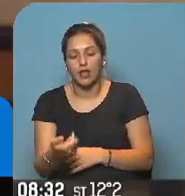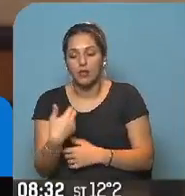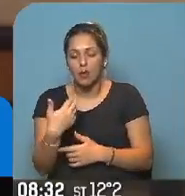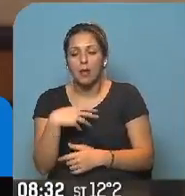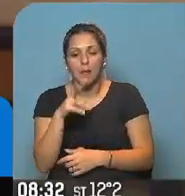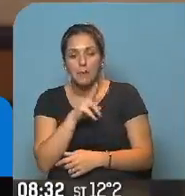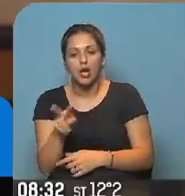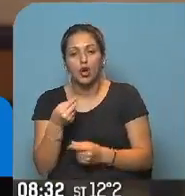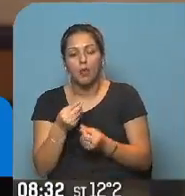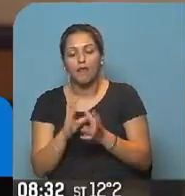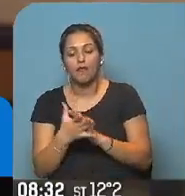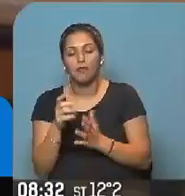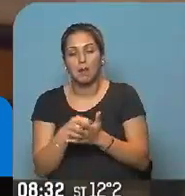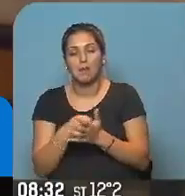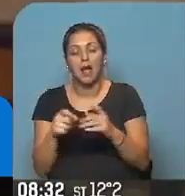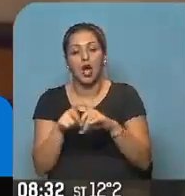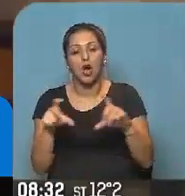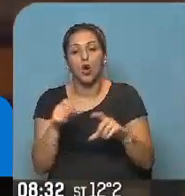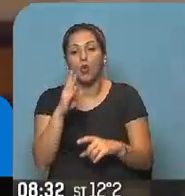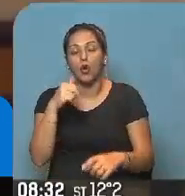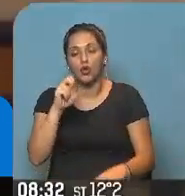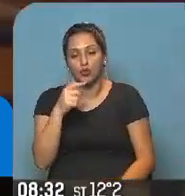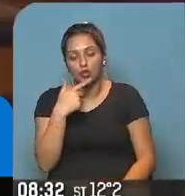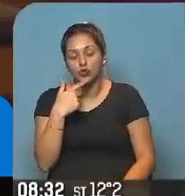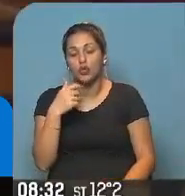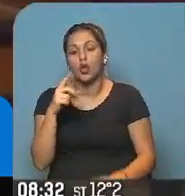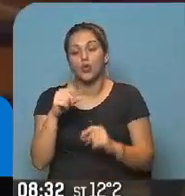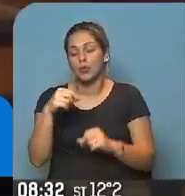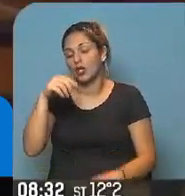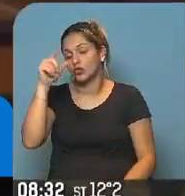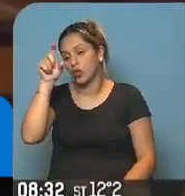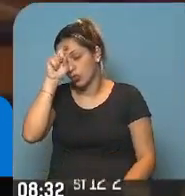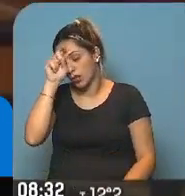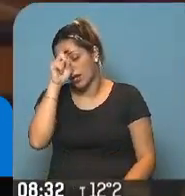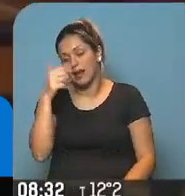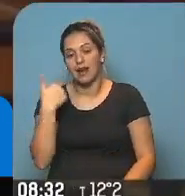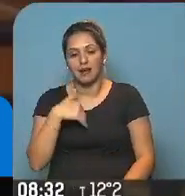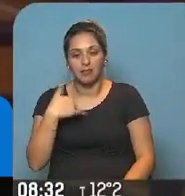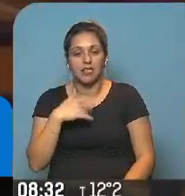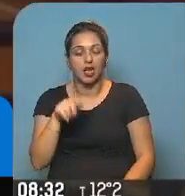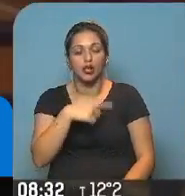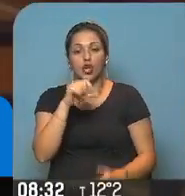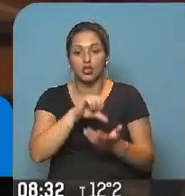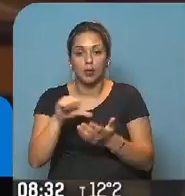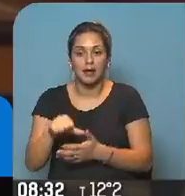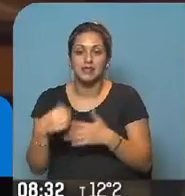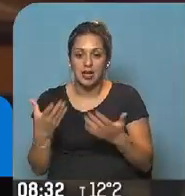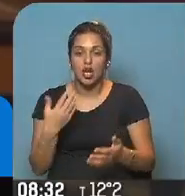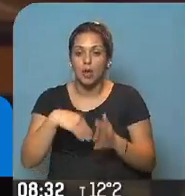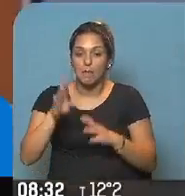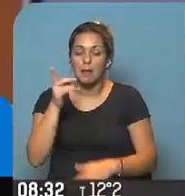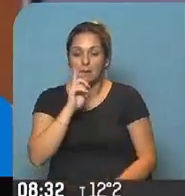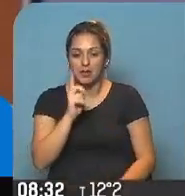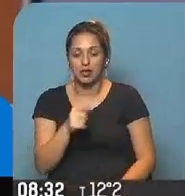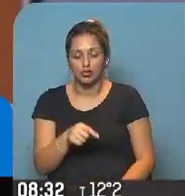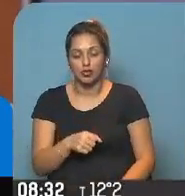bonos. Y bueno, los números de Turquía, los números de Argentina y de algunos otros países son vistos como los más riesgosos en ese sentido. Bueno,